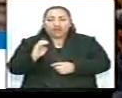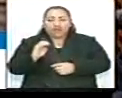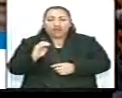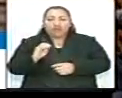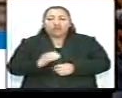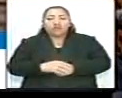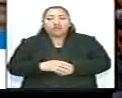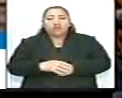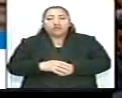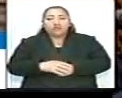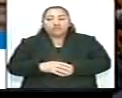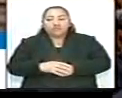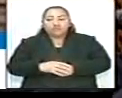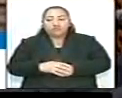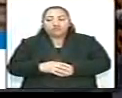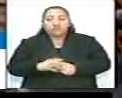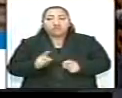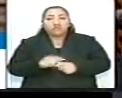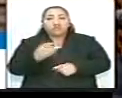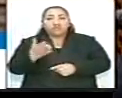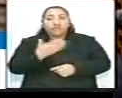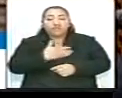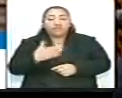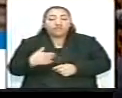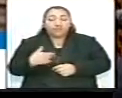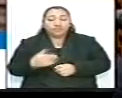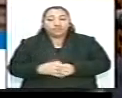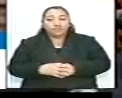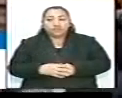Y a su vez pedir que el presidente de directorio